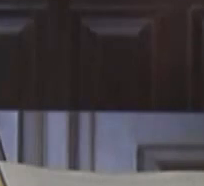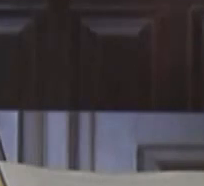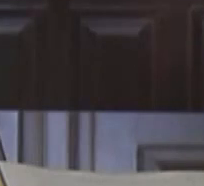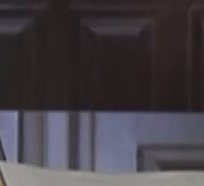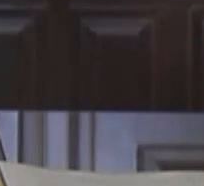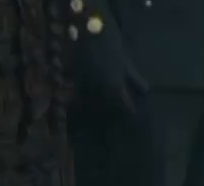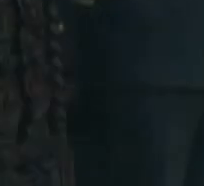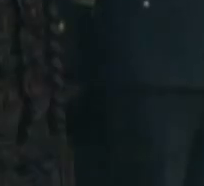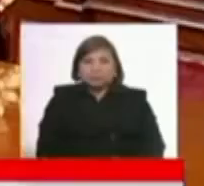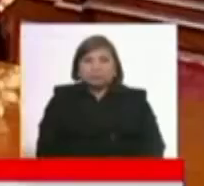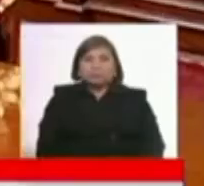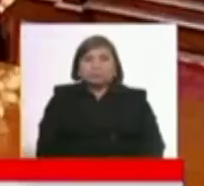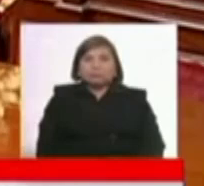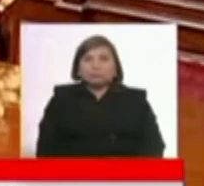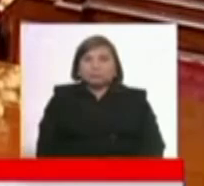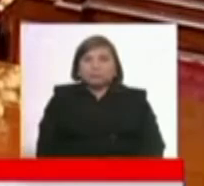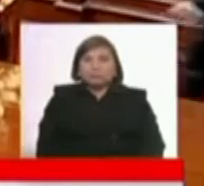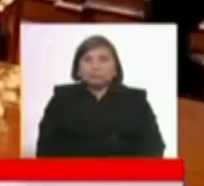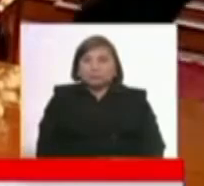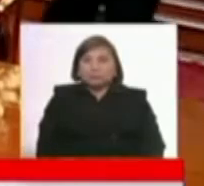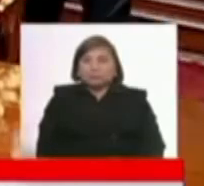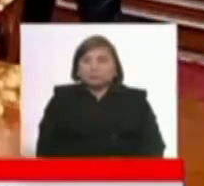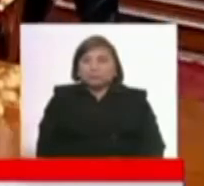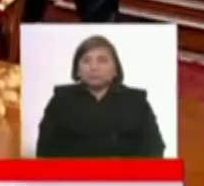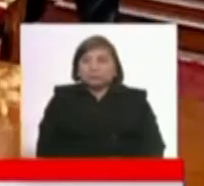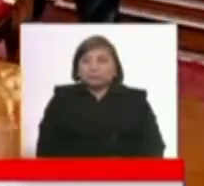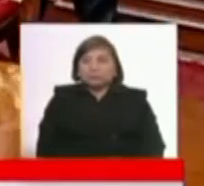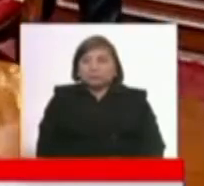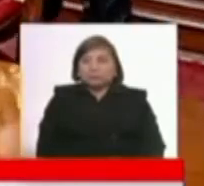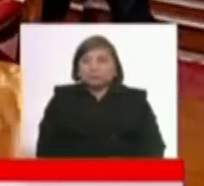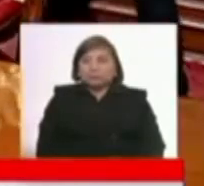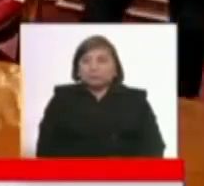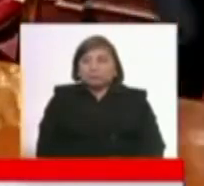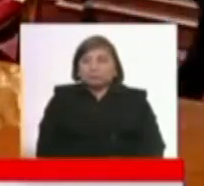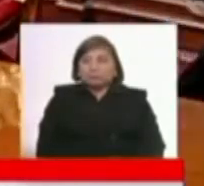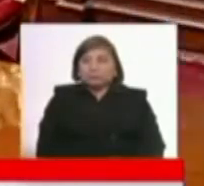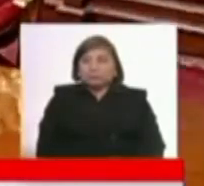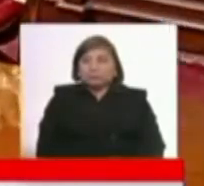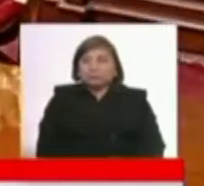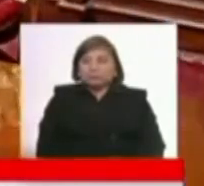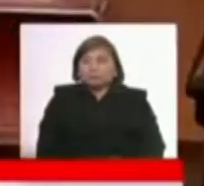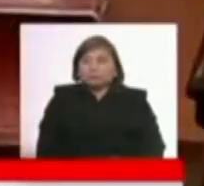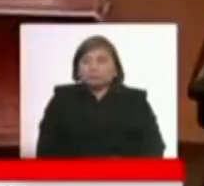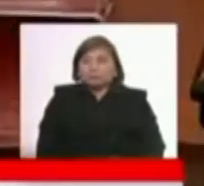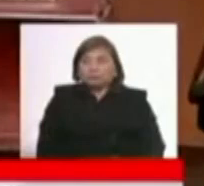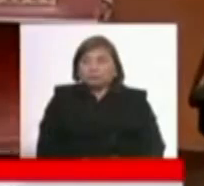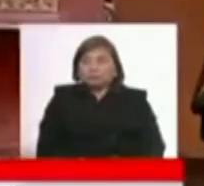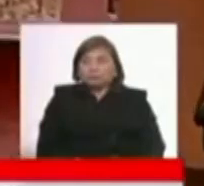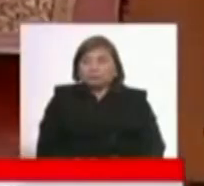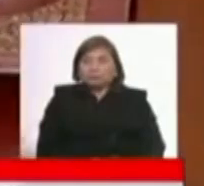tiró la cabeza y el que comenzó ese proceso que fue Pedro Pablo kuczynski acabó preso también